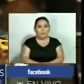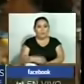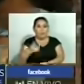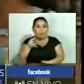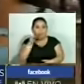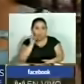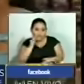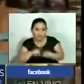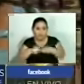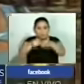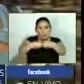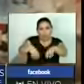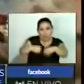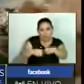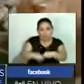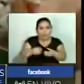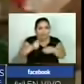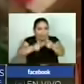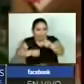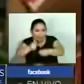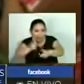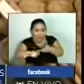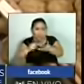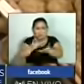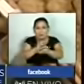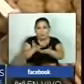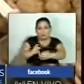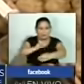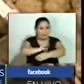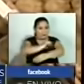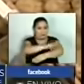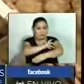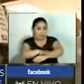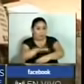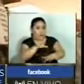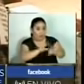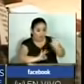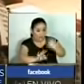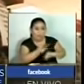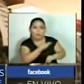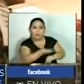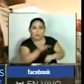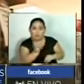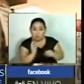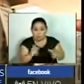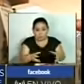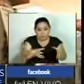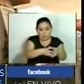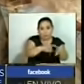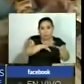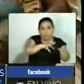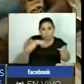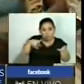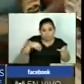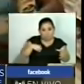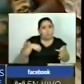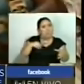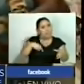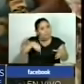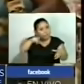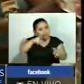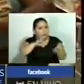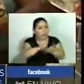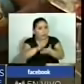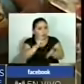Café, huevos, avena, leche y verduras son solo algunos de los productos que este grupo de familias se llevaron a